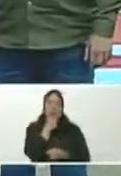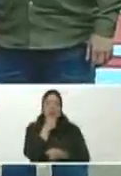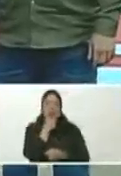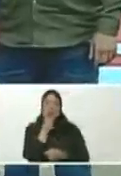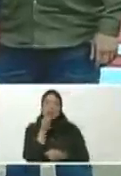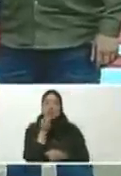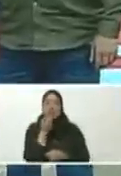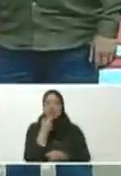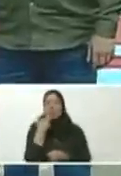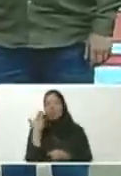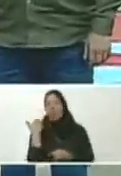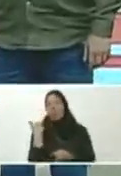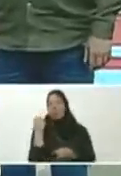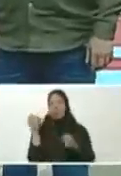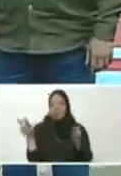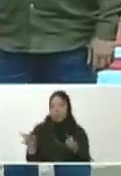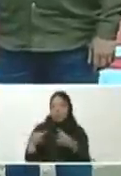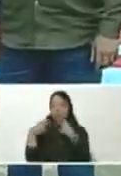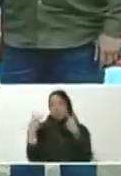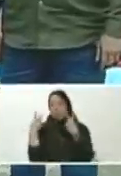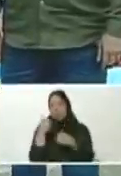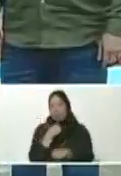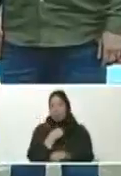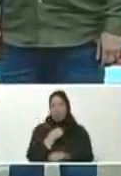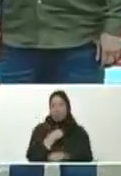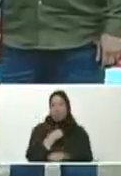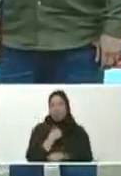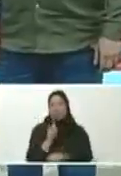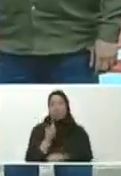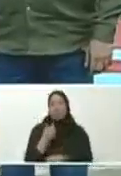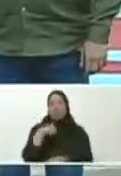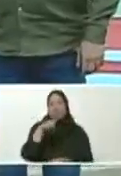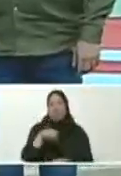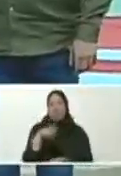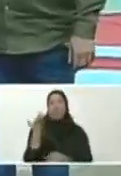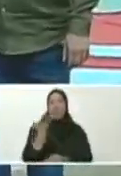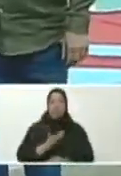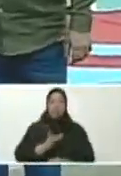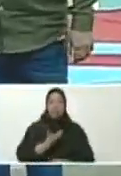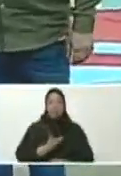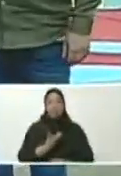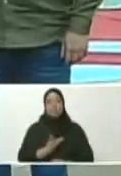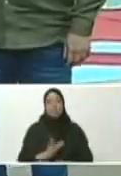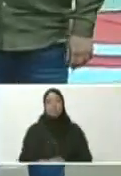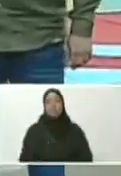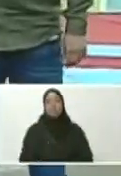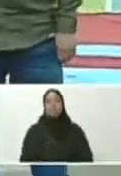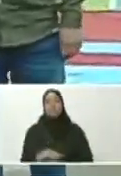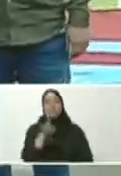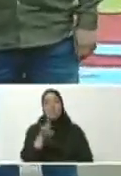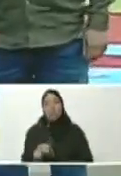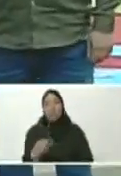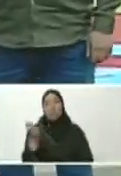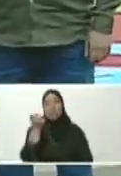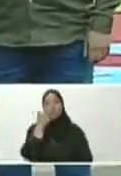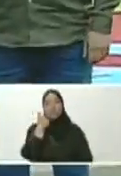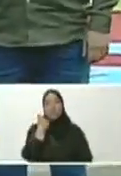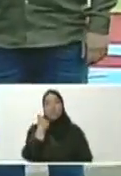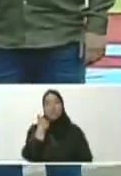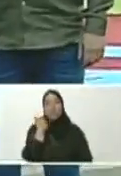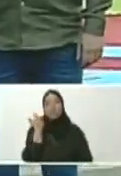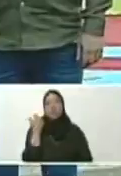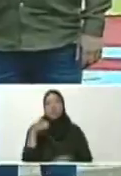eso, mira cómo me mira. ¿Ah? Mira, aquí está el alcalde de Valencia,